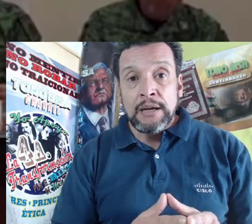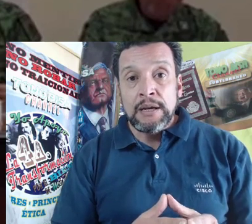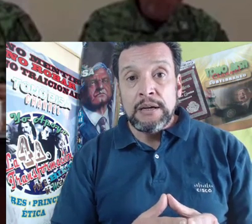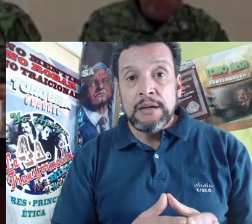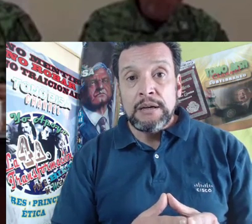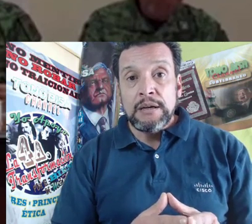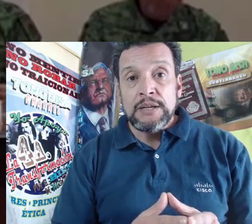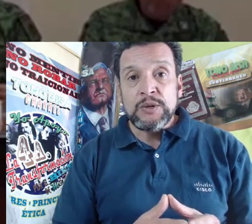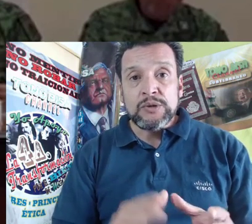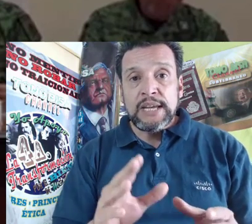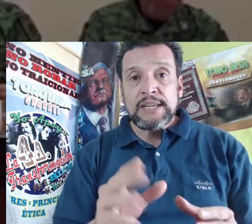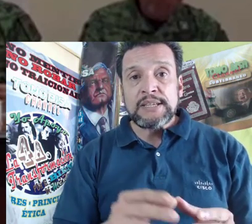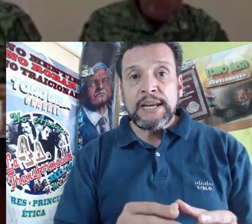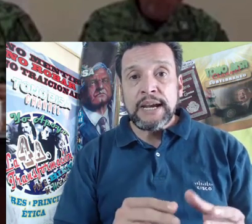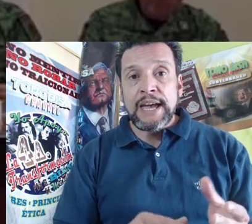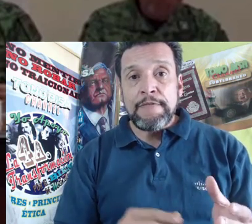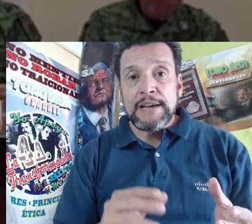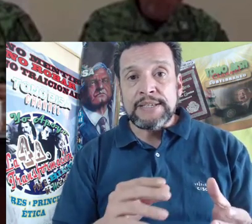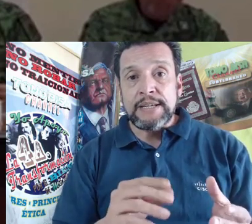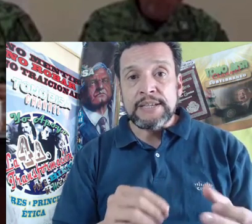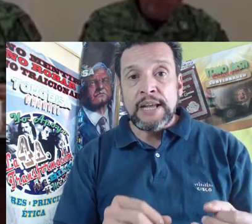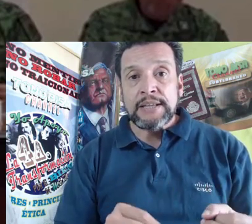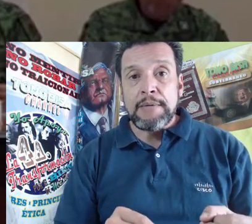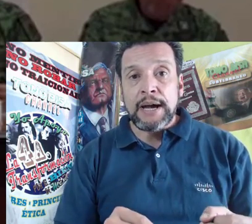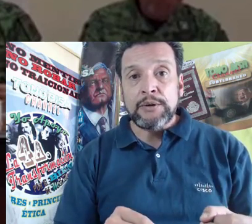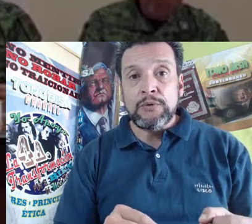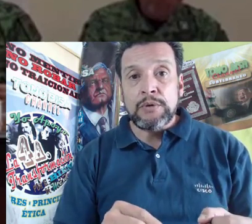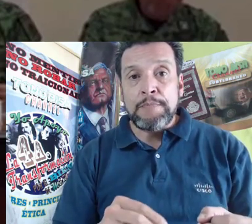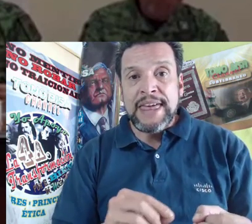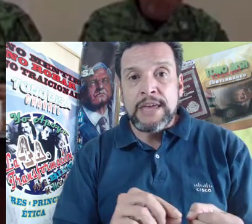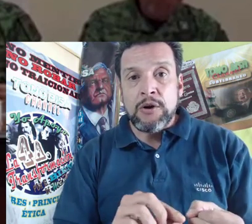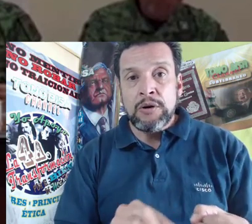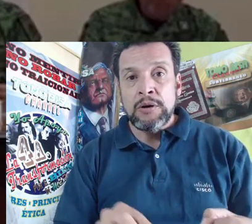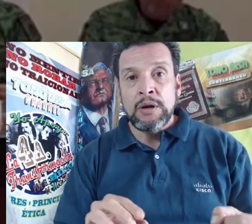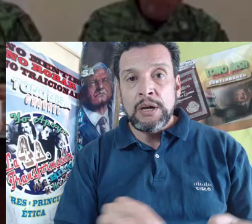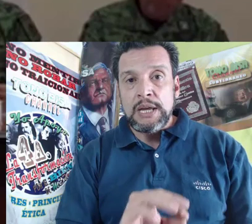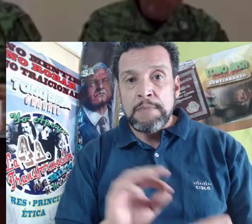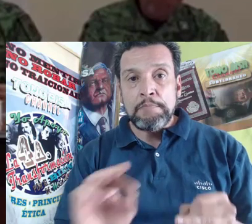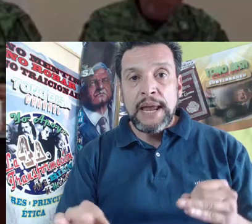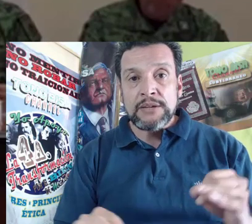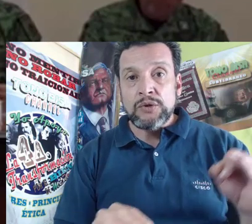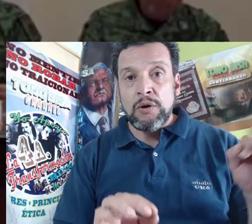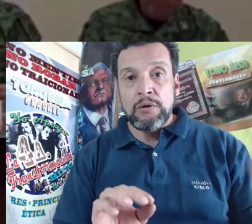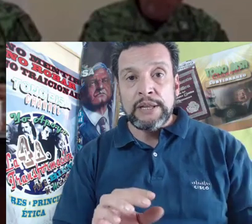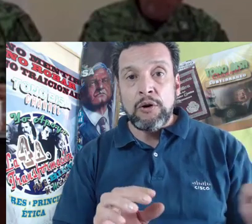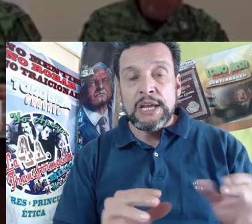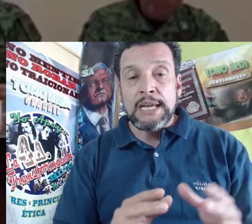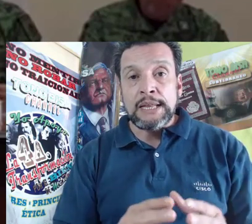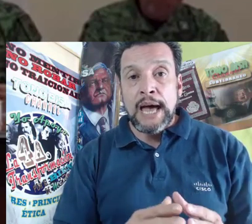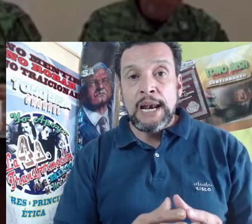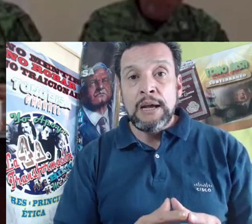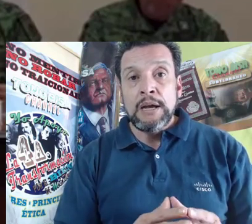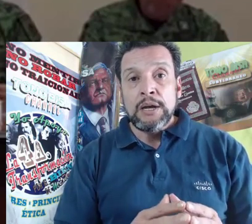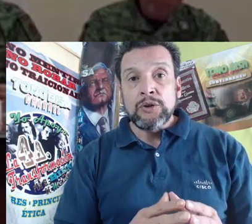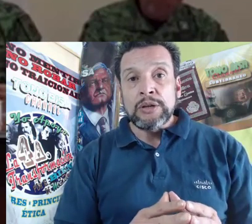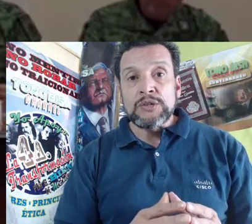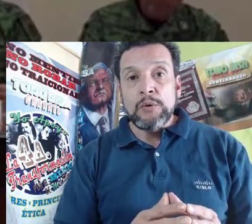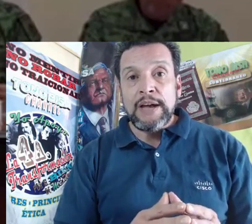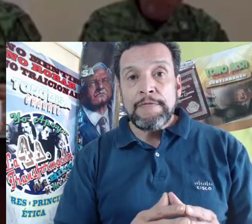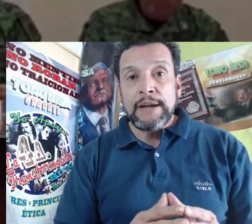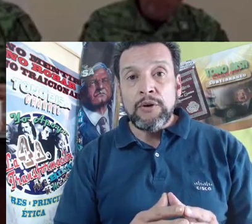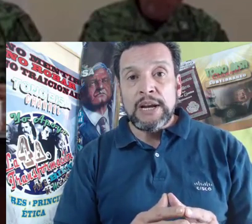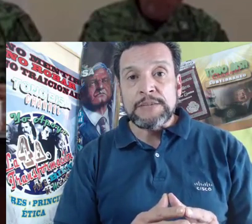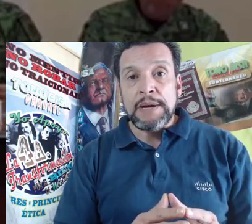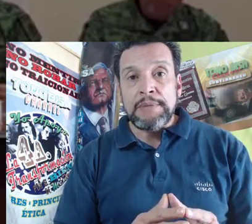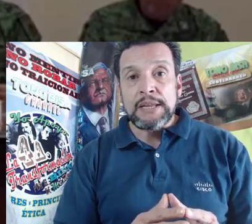libre. Si ustedes tienen jefes y están trabajando en un medio impreso o digital donde